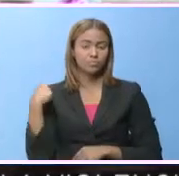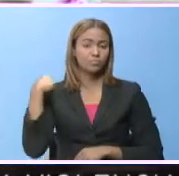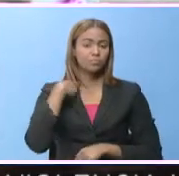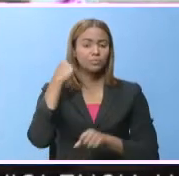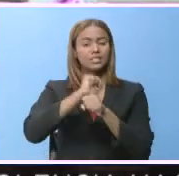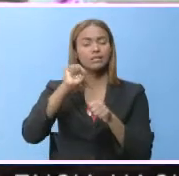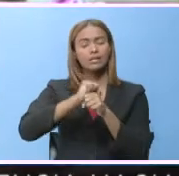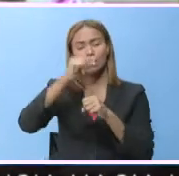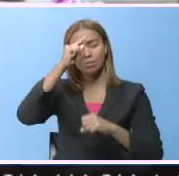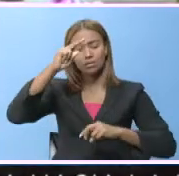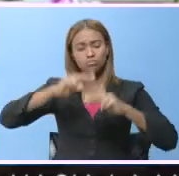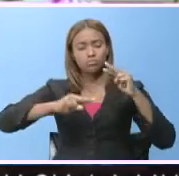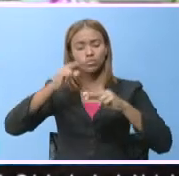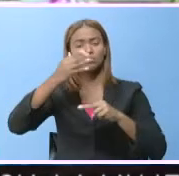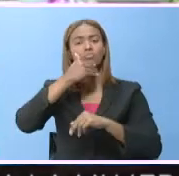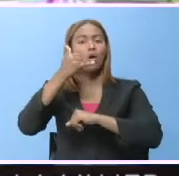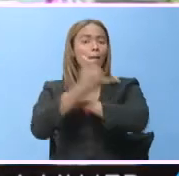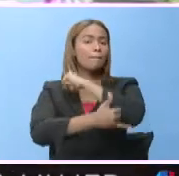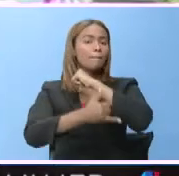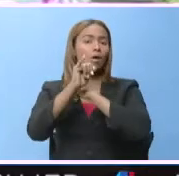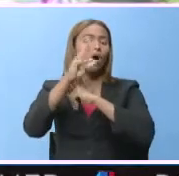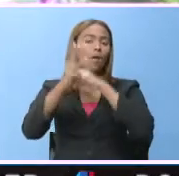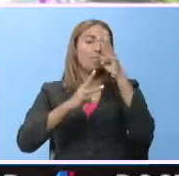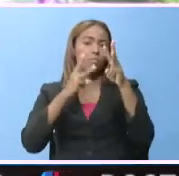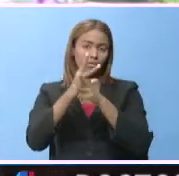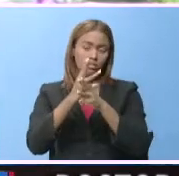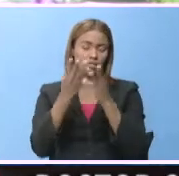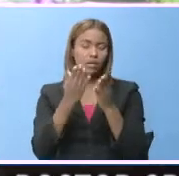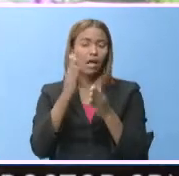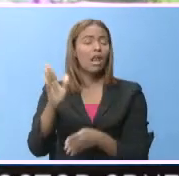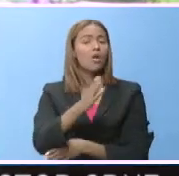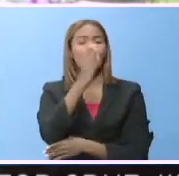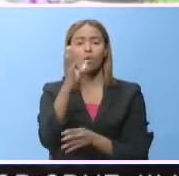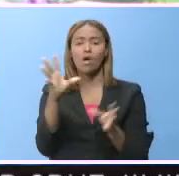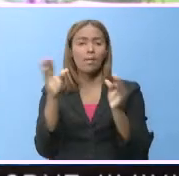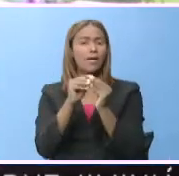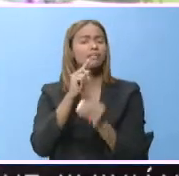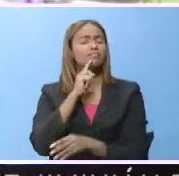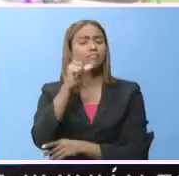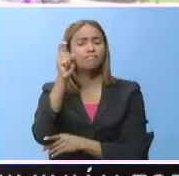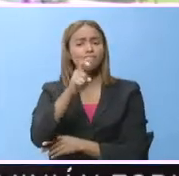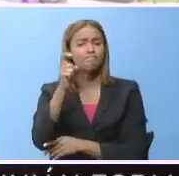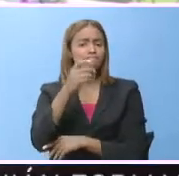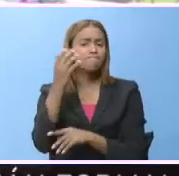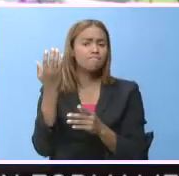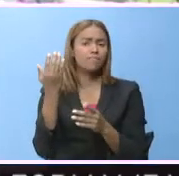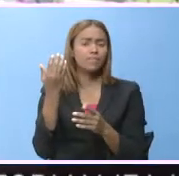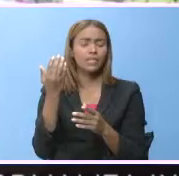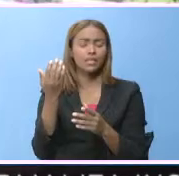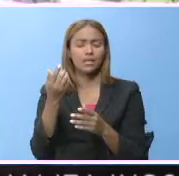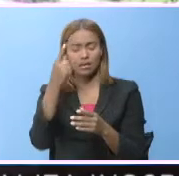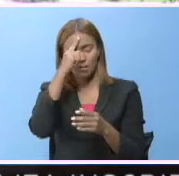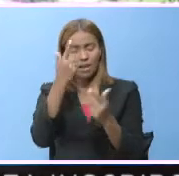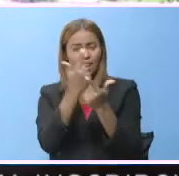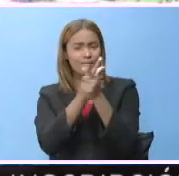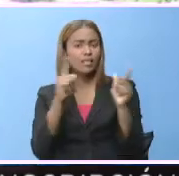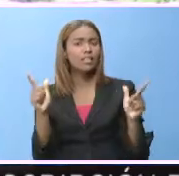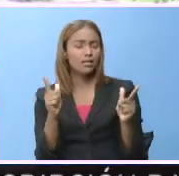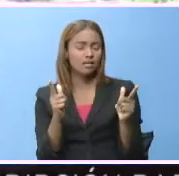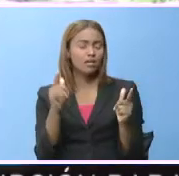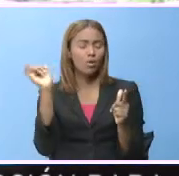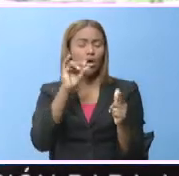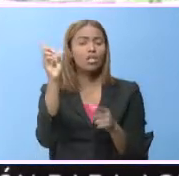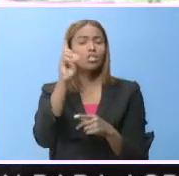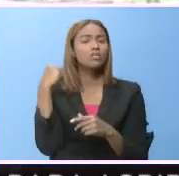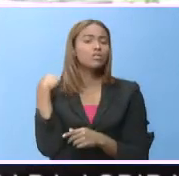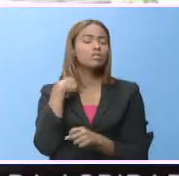en la construcción de un país y un mundo en que nunca más sea necesario ofrendar nuestras vidas por la libertad y en